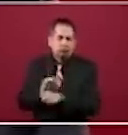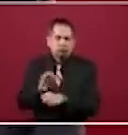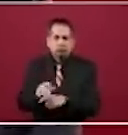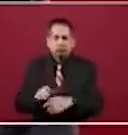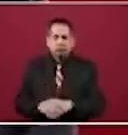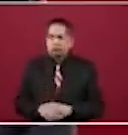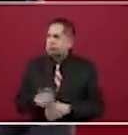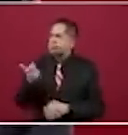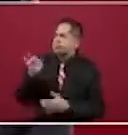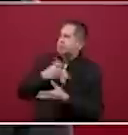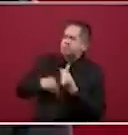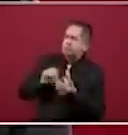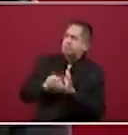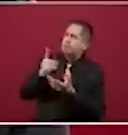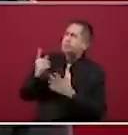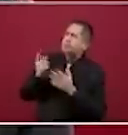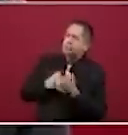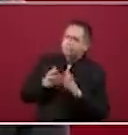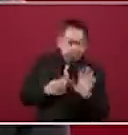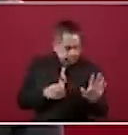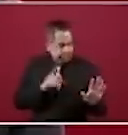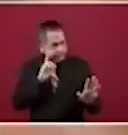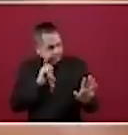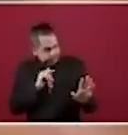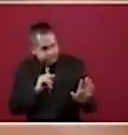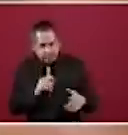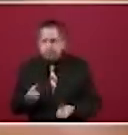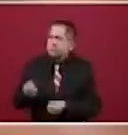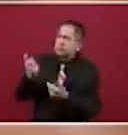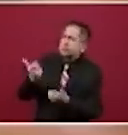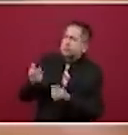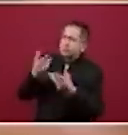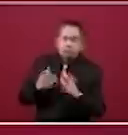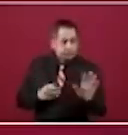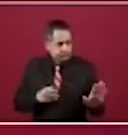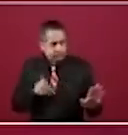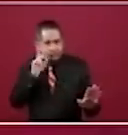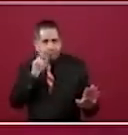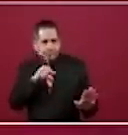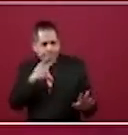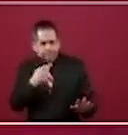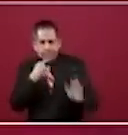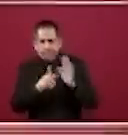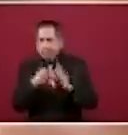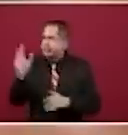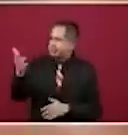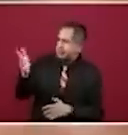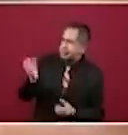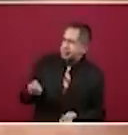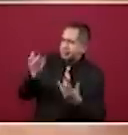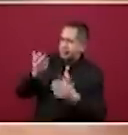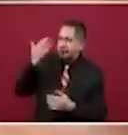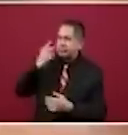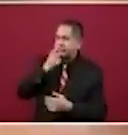¿La capitalización de cuánto sería al menos? Sí. ¿De cuánto? Eso es lo que vamos a decir mañana. Pero más o menos, ¿de cuánto? Se había